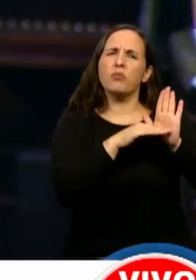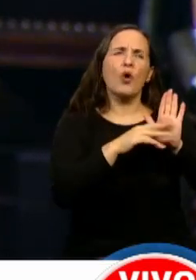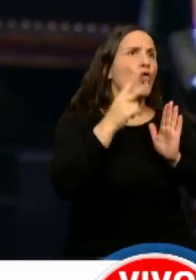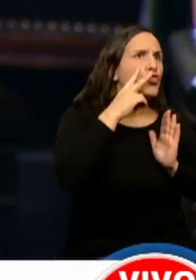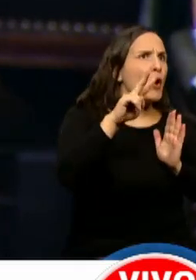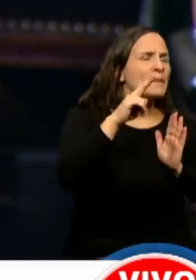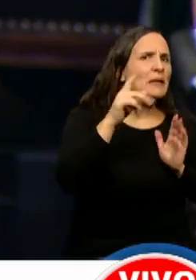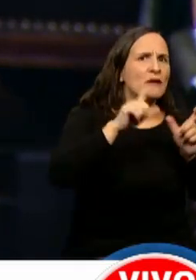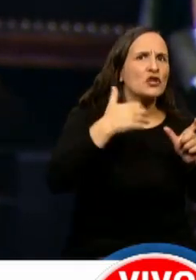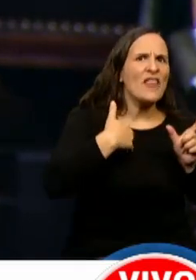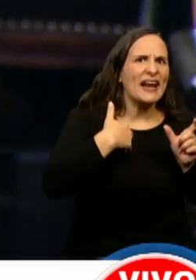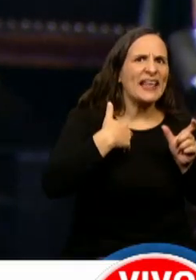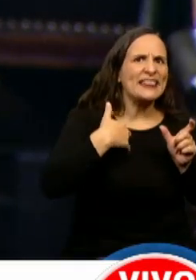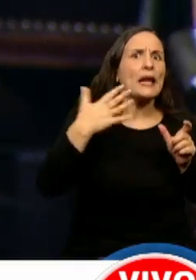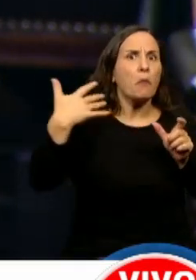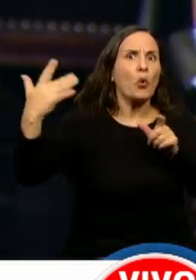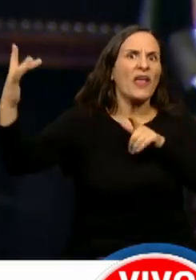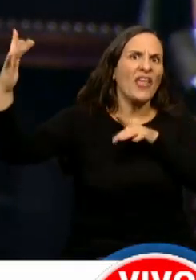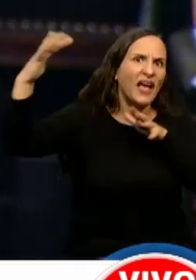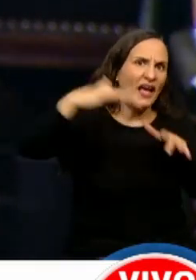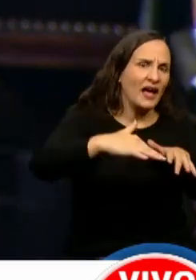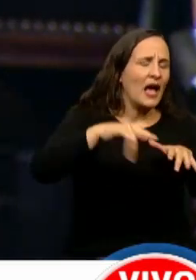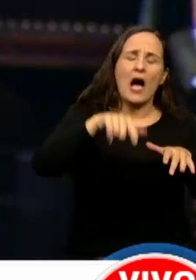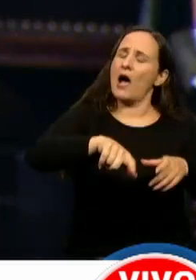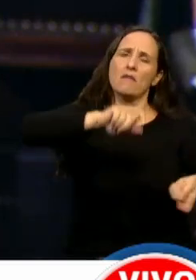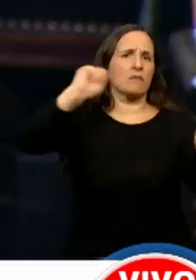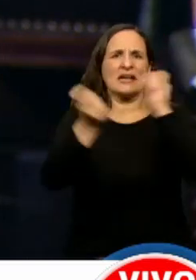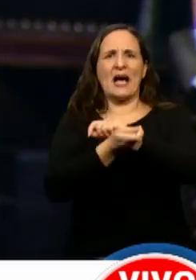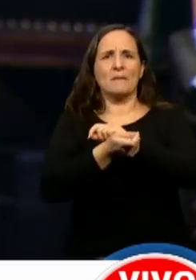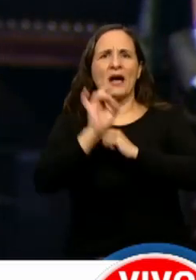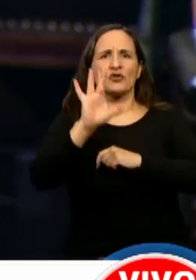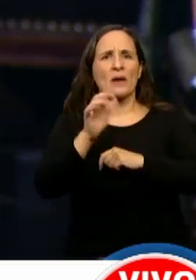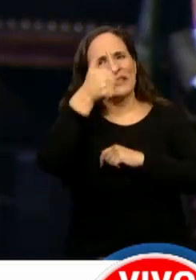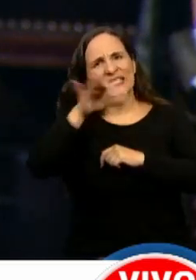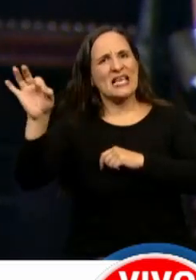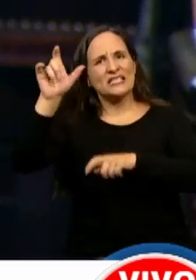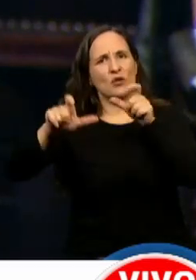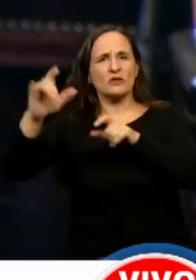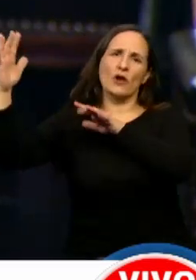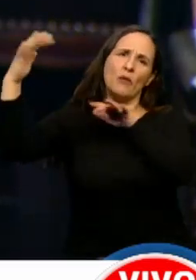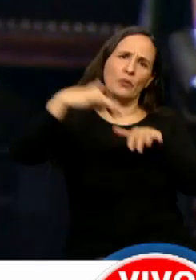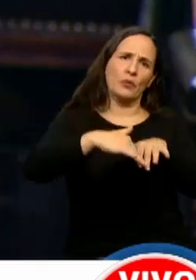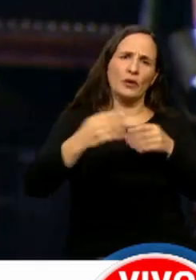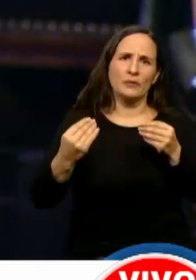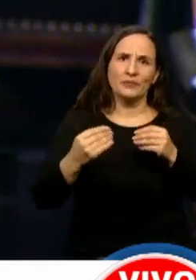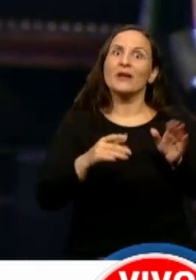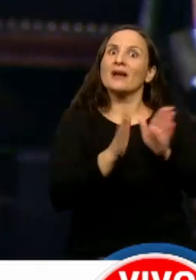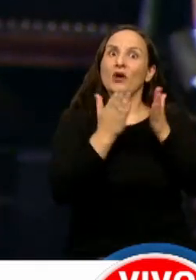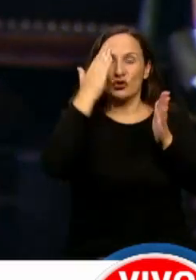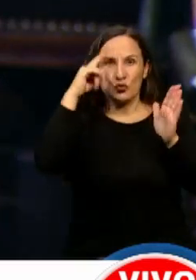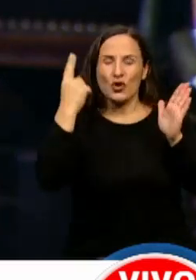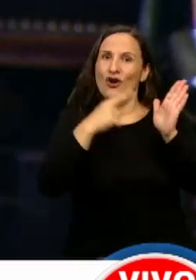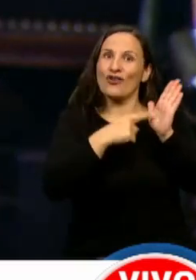2.000 argentinos que estaban posibilitados de ingresar al exterior a 600, señor presidente, violando el artículo 14